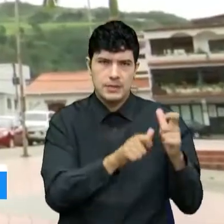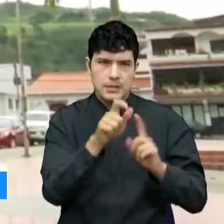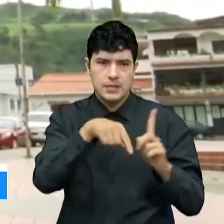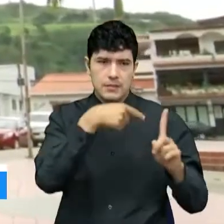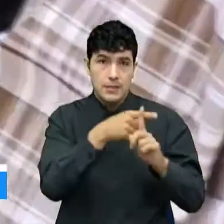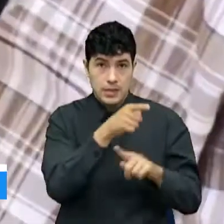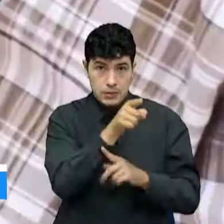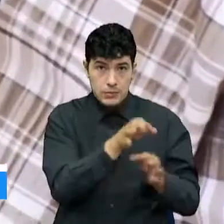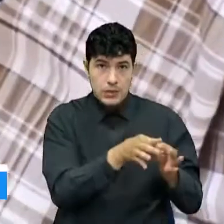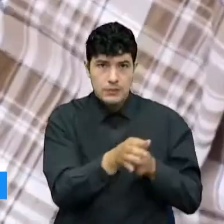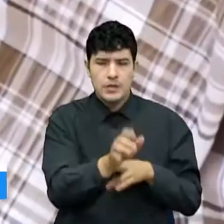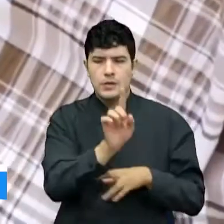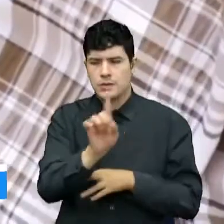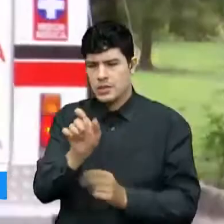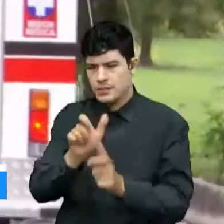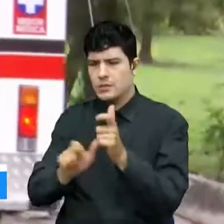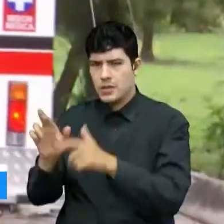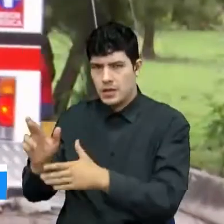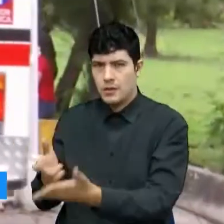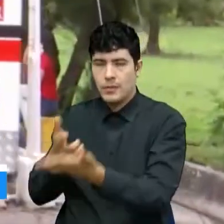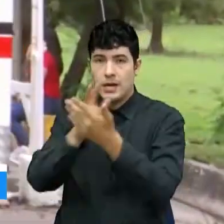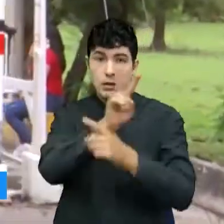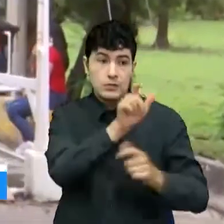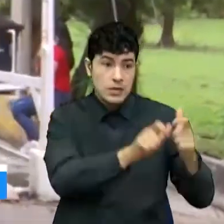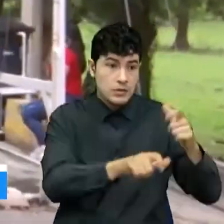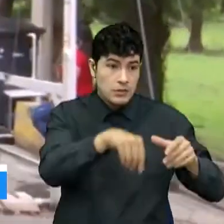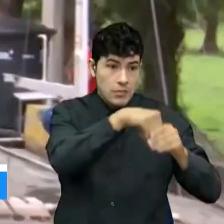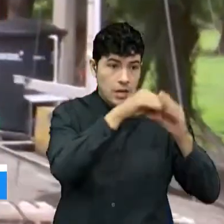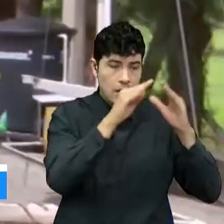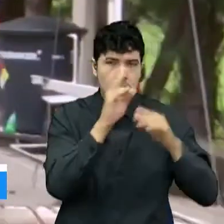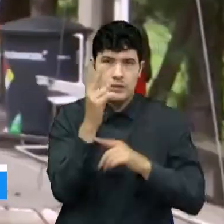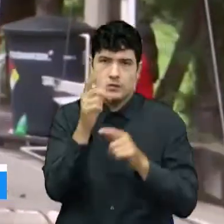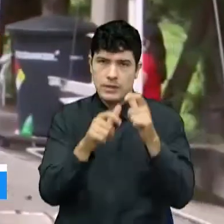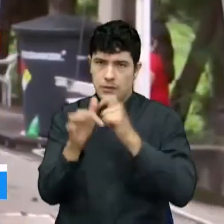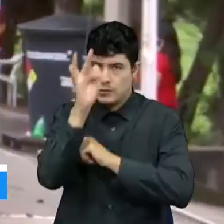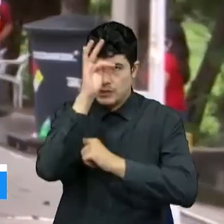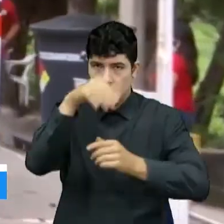chinácota 6 ya están recuperados dos permanecen en domicilio y dos en clínica